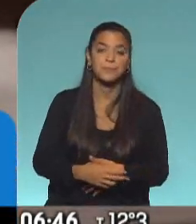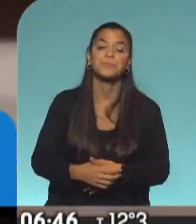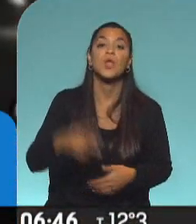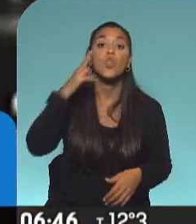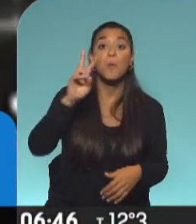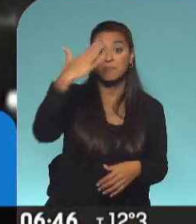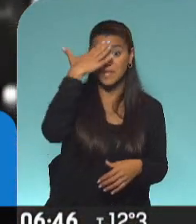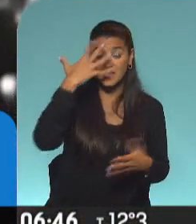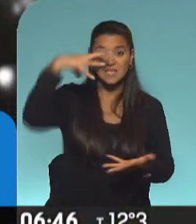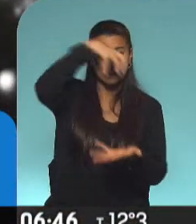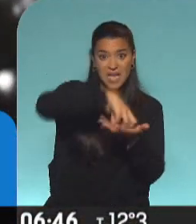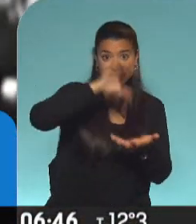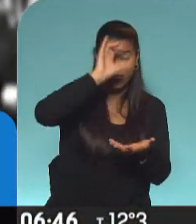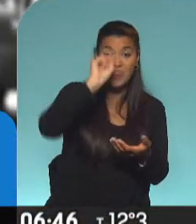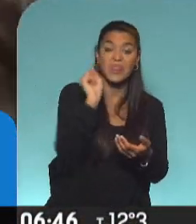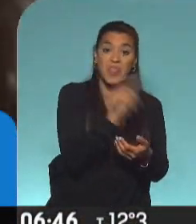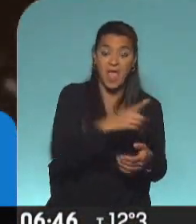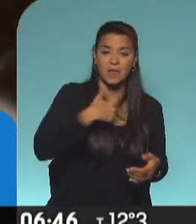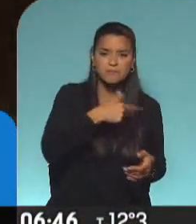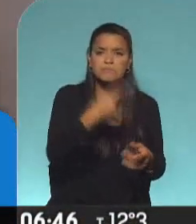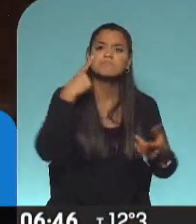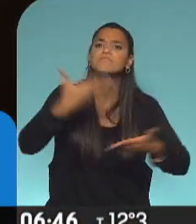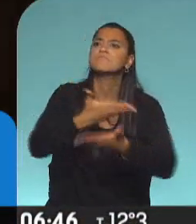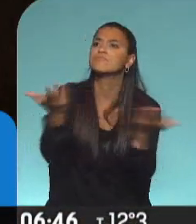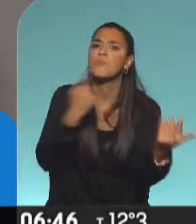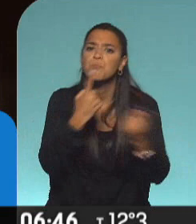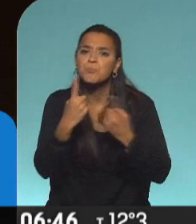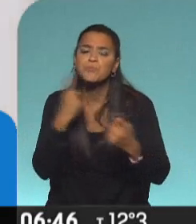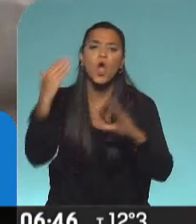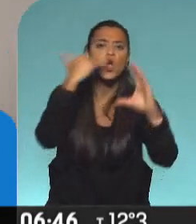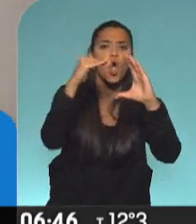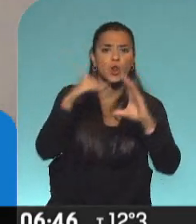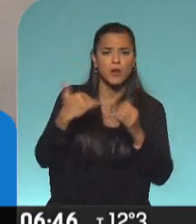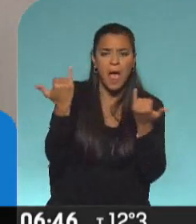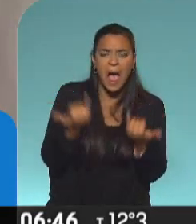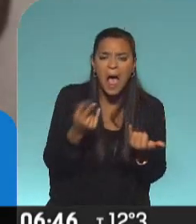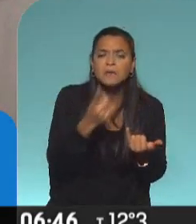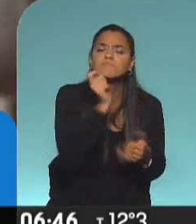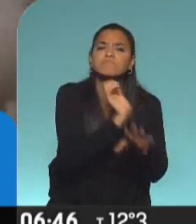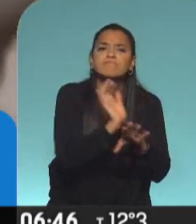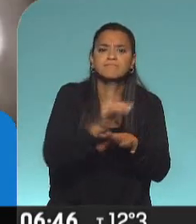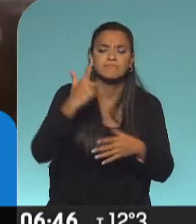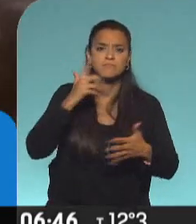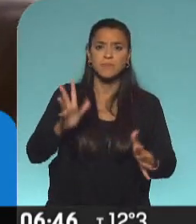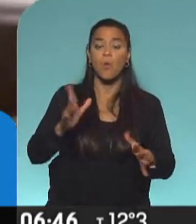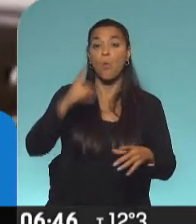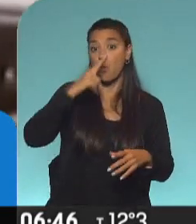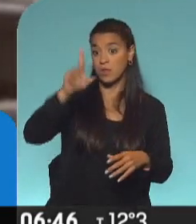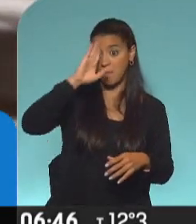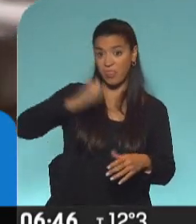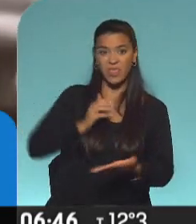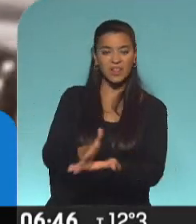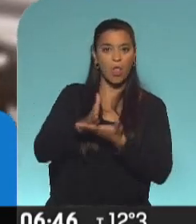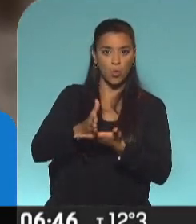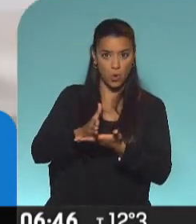En 2015, la Cancillería Argentina puso a consulta pública miles de correos que sacan a la luz la paranoia de la última dictadura